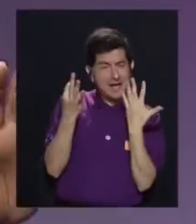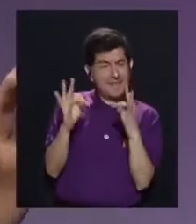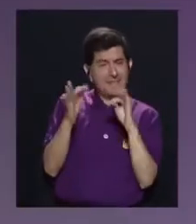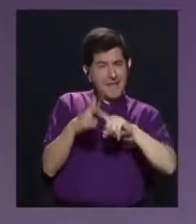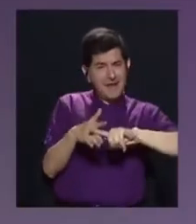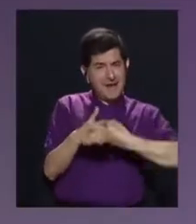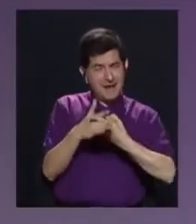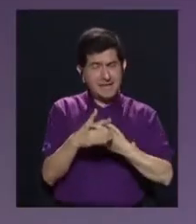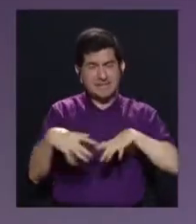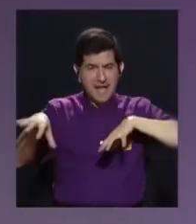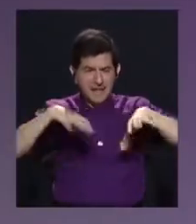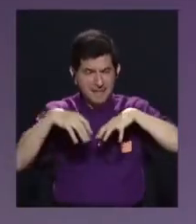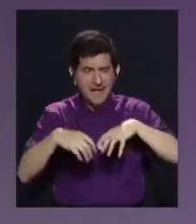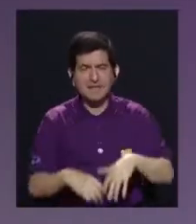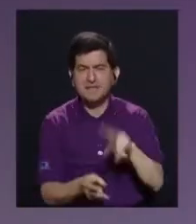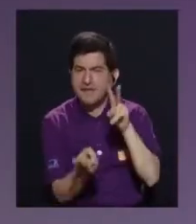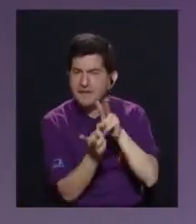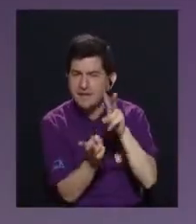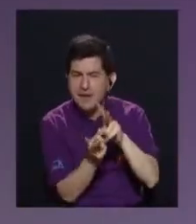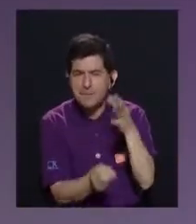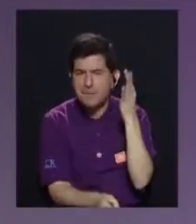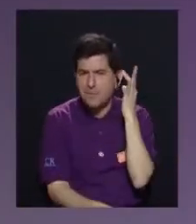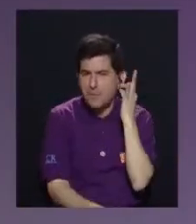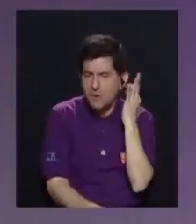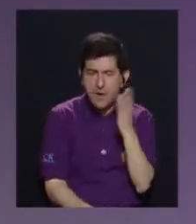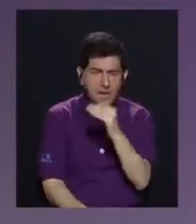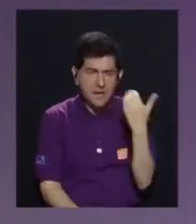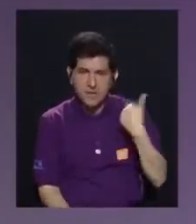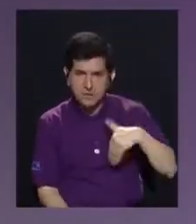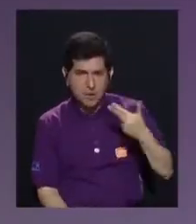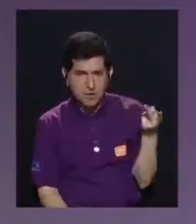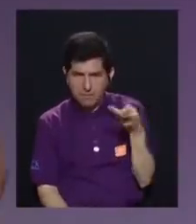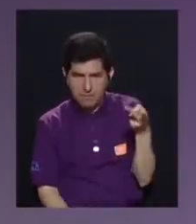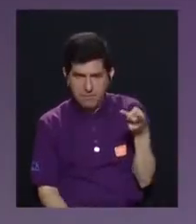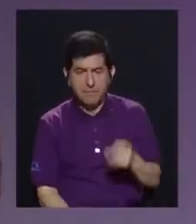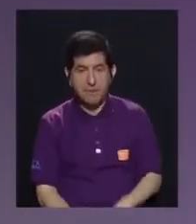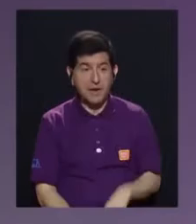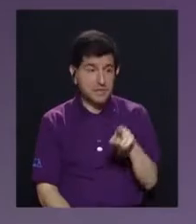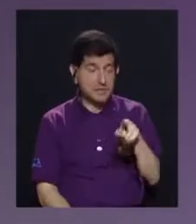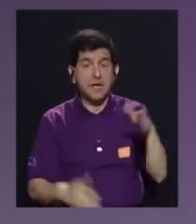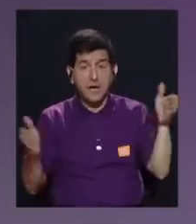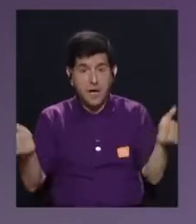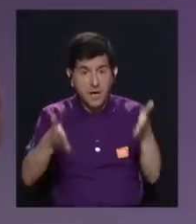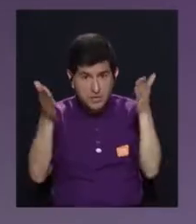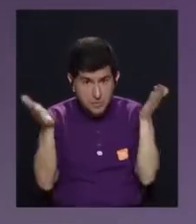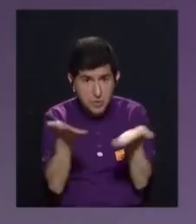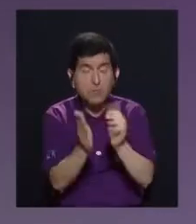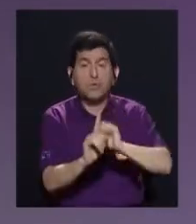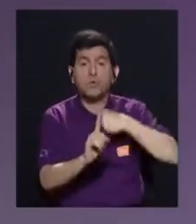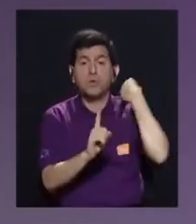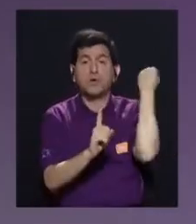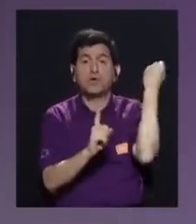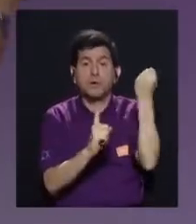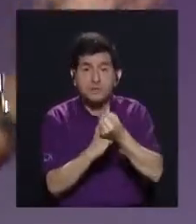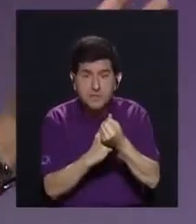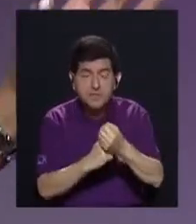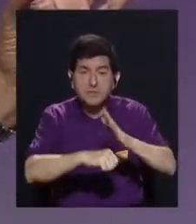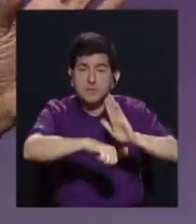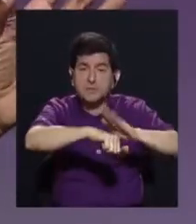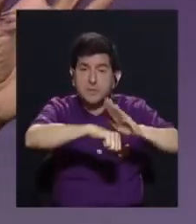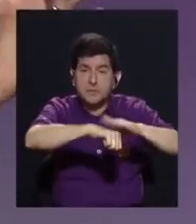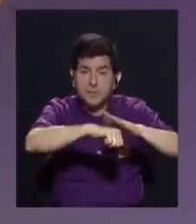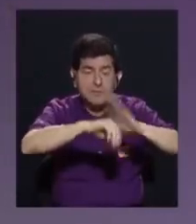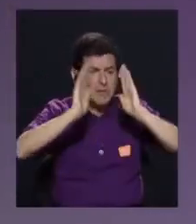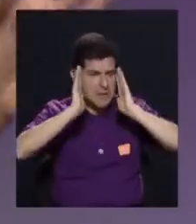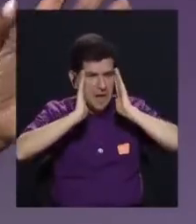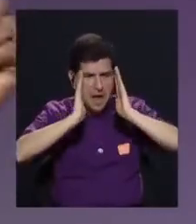el inicio de la vida sexual para las muchachas y para los muchachos porque eso promueve una situación que les permite